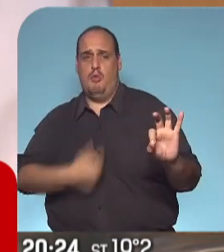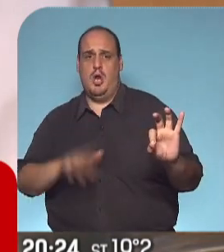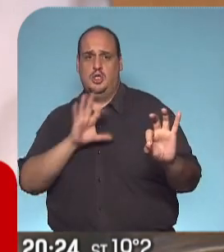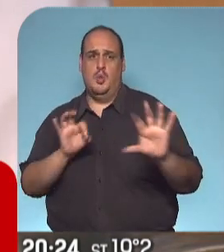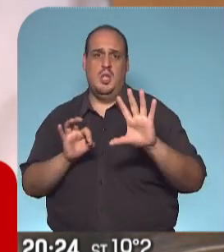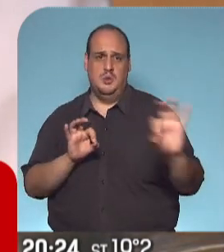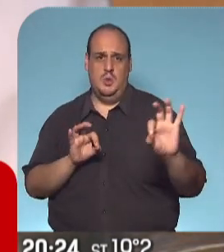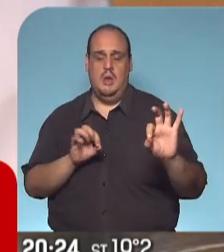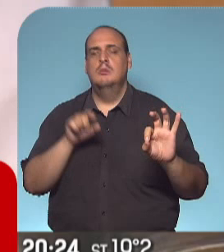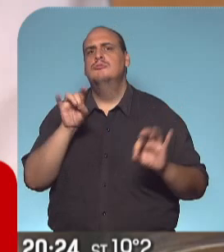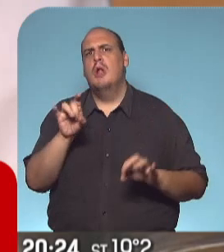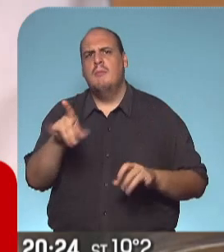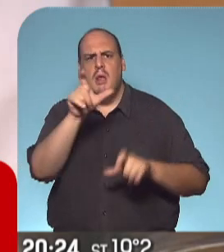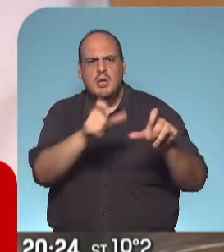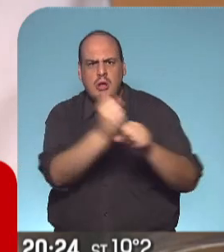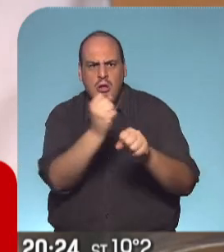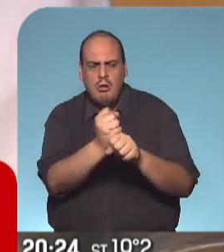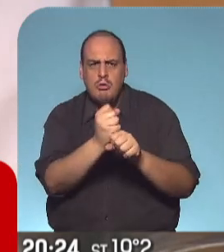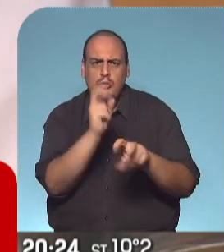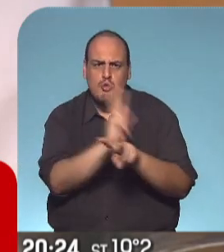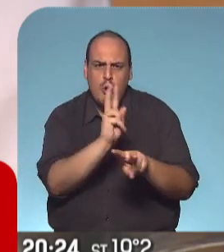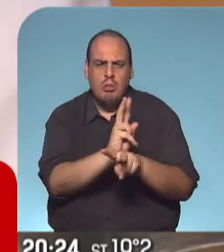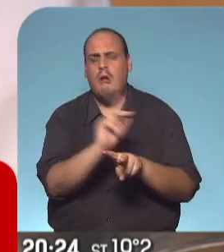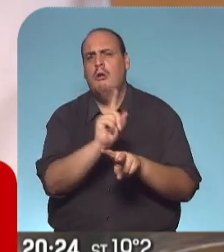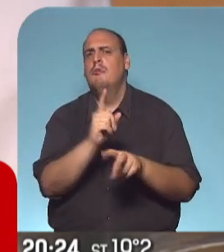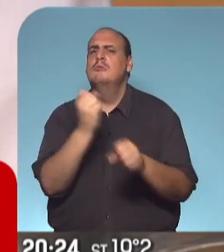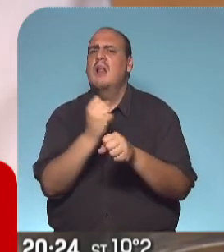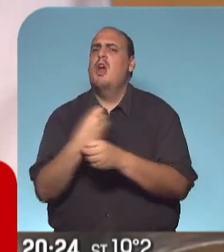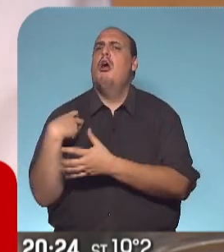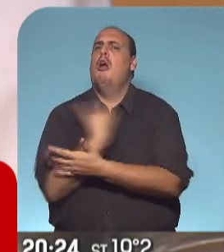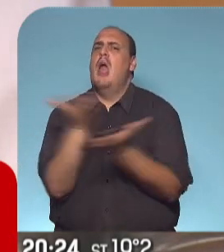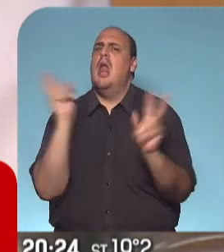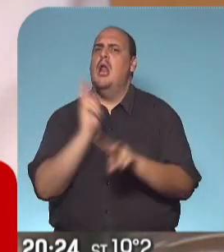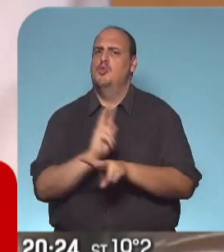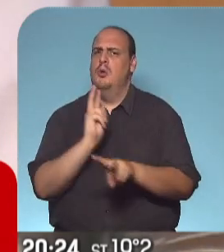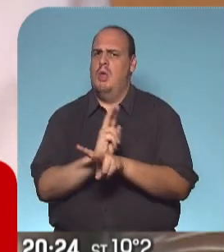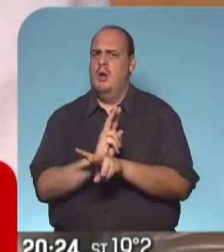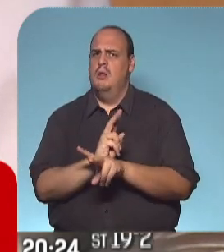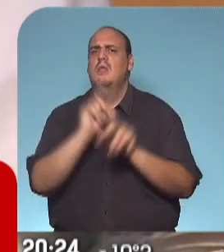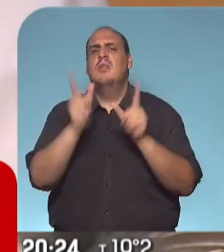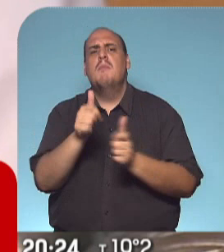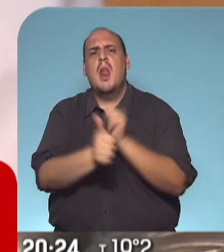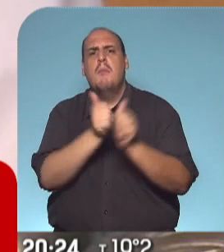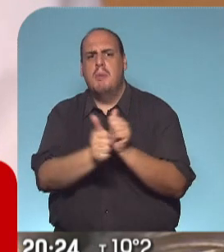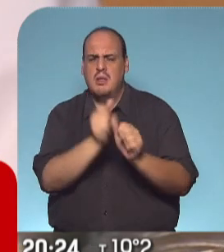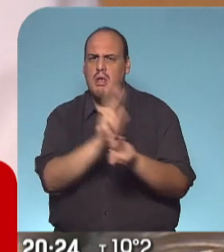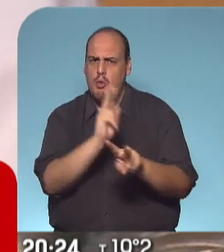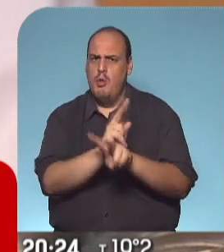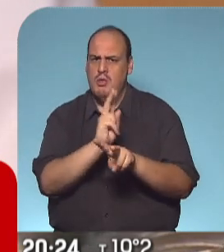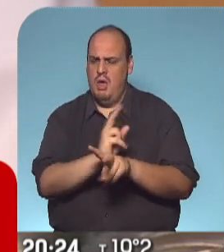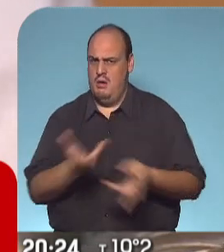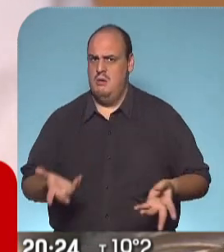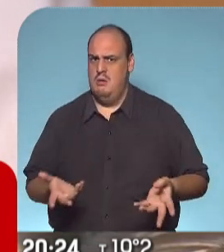trabajadoras y trabajadores, sino proteger al trabajo en general y proteger el saber hacer de las empresas, el